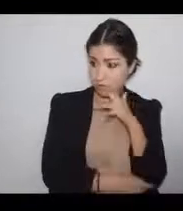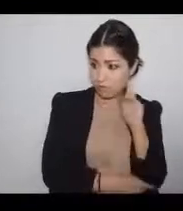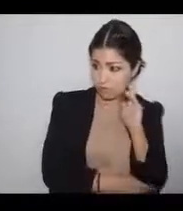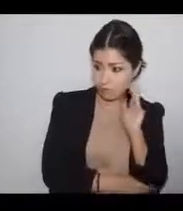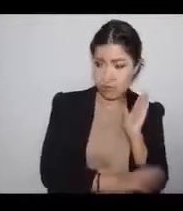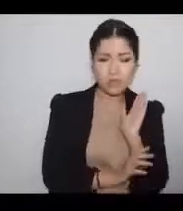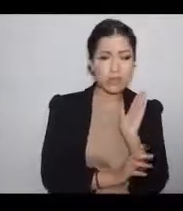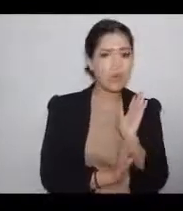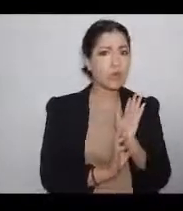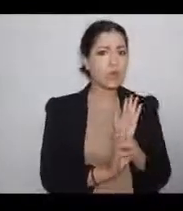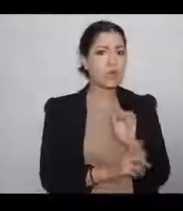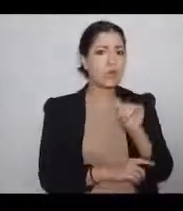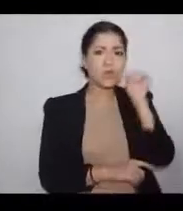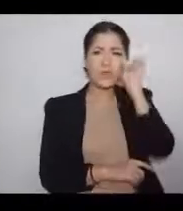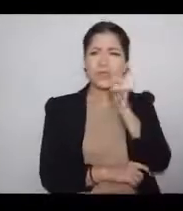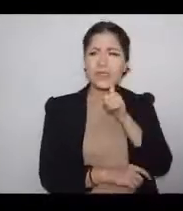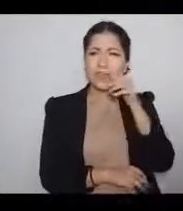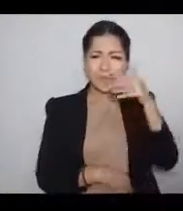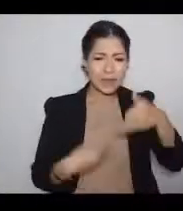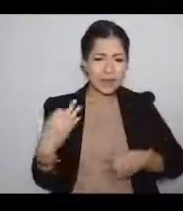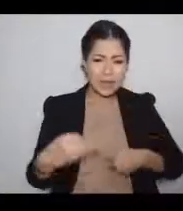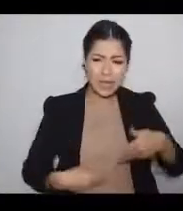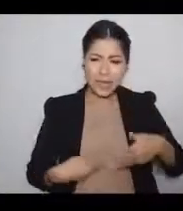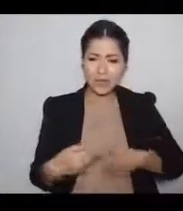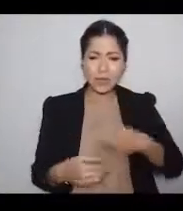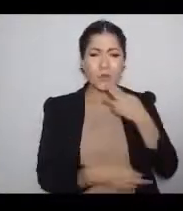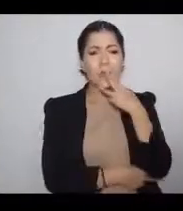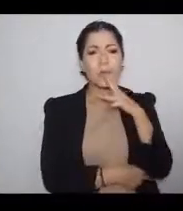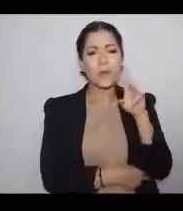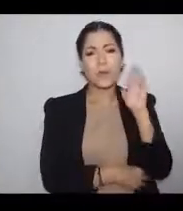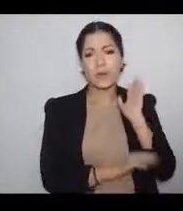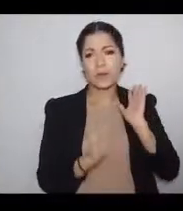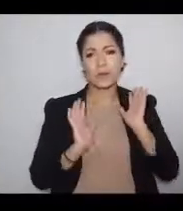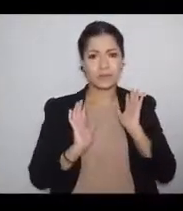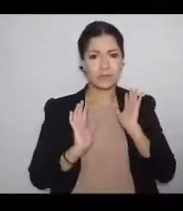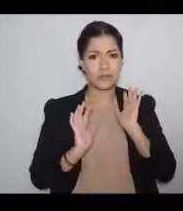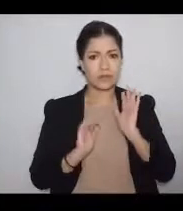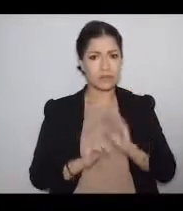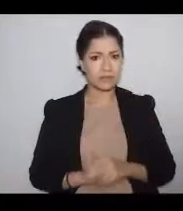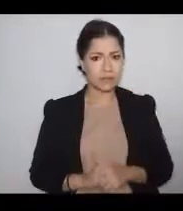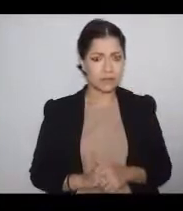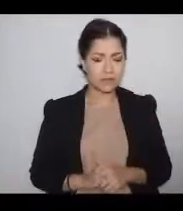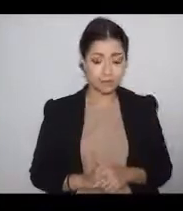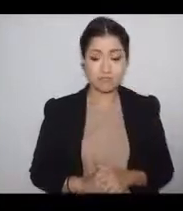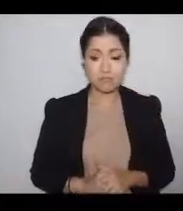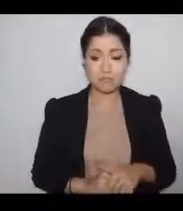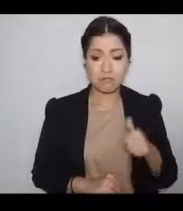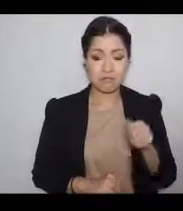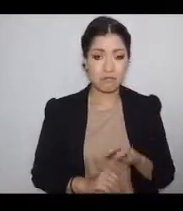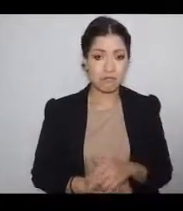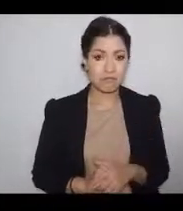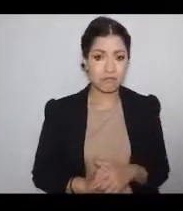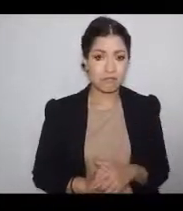He fumado en todos los teatros. Ya soy una comica muy meada.